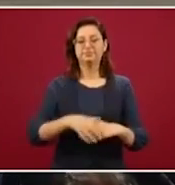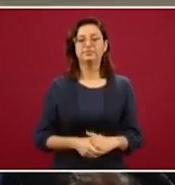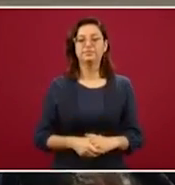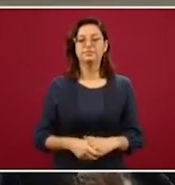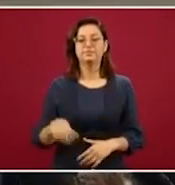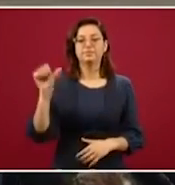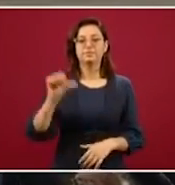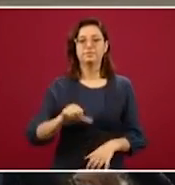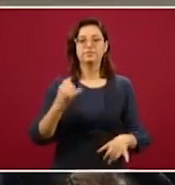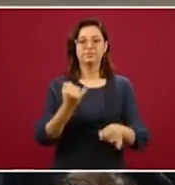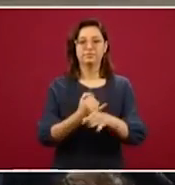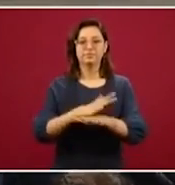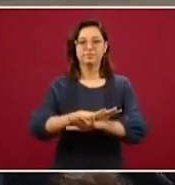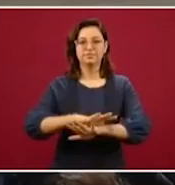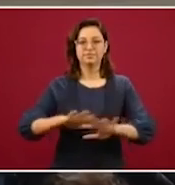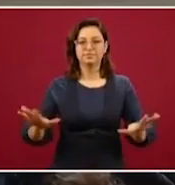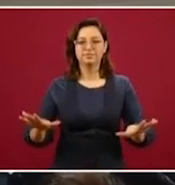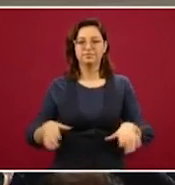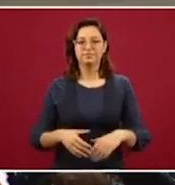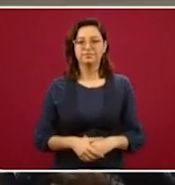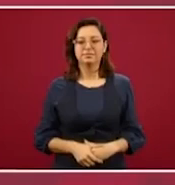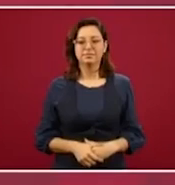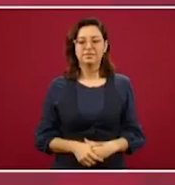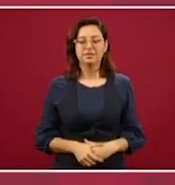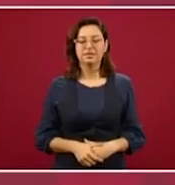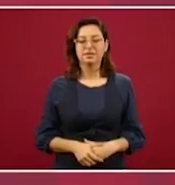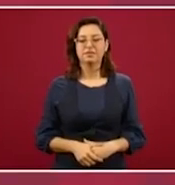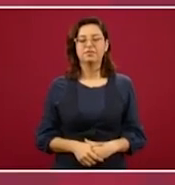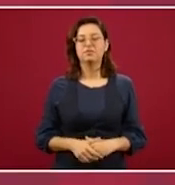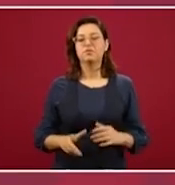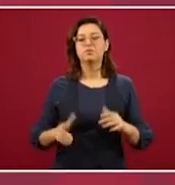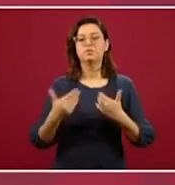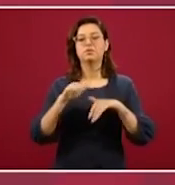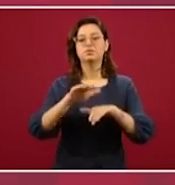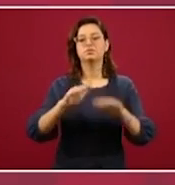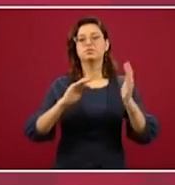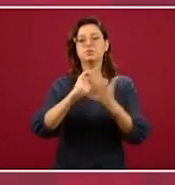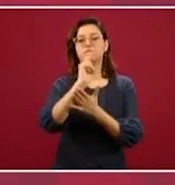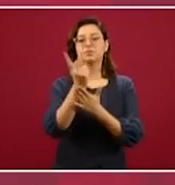sobre cómo va el programa de